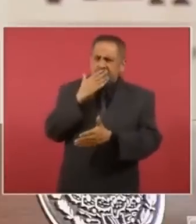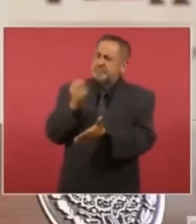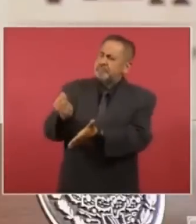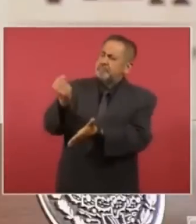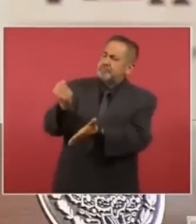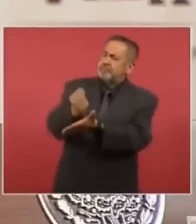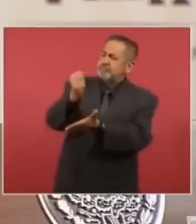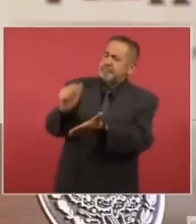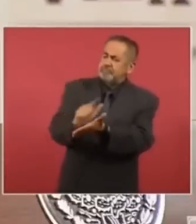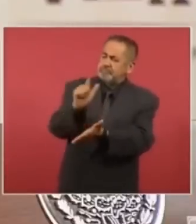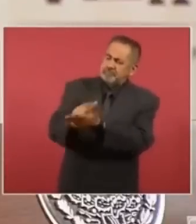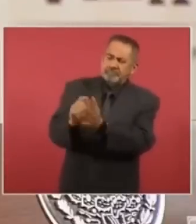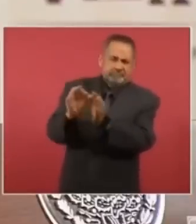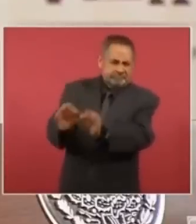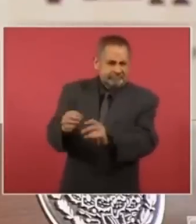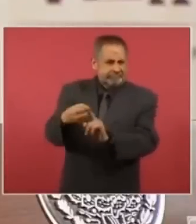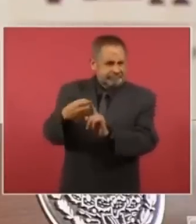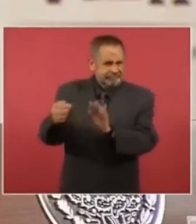nada.